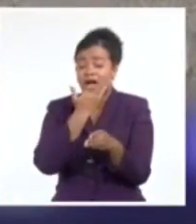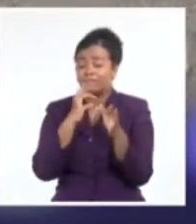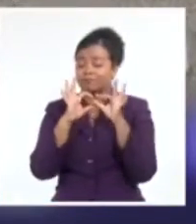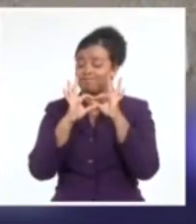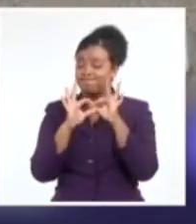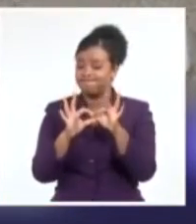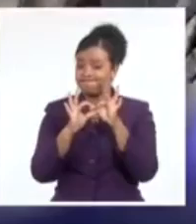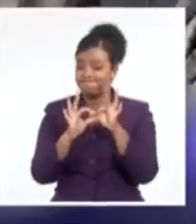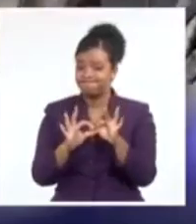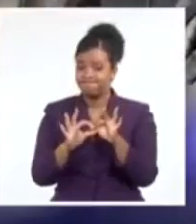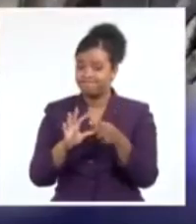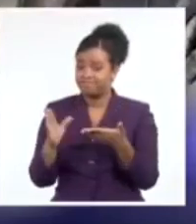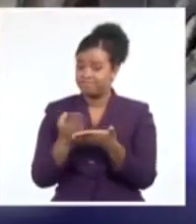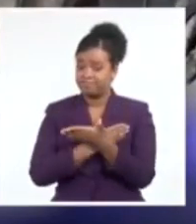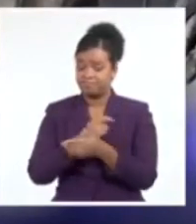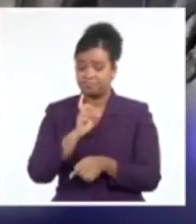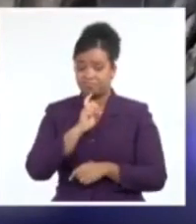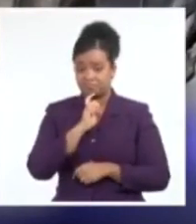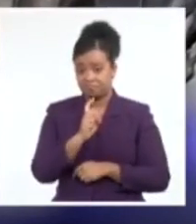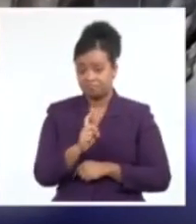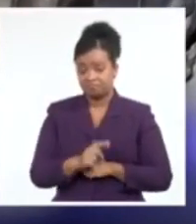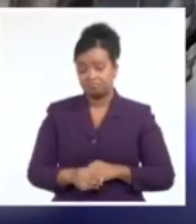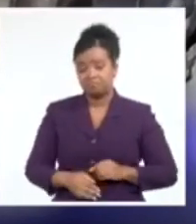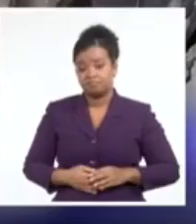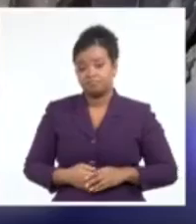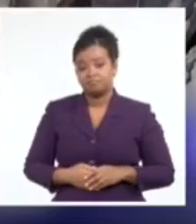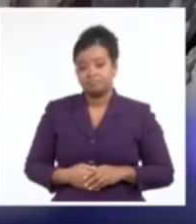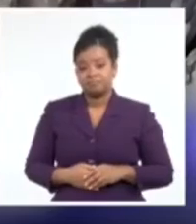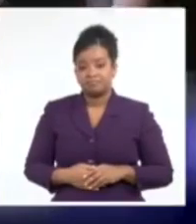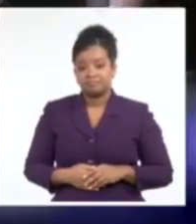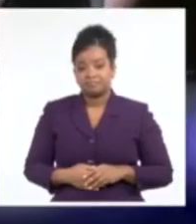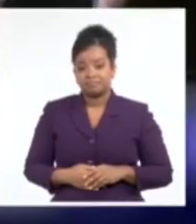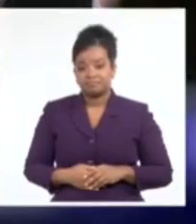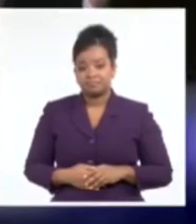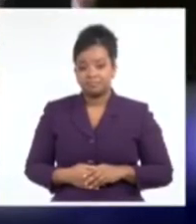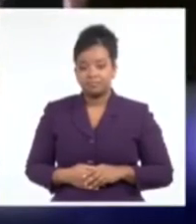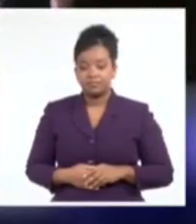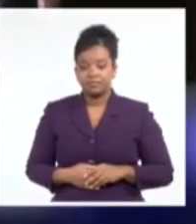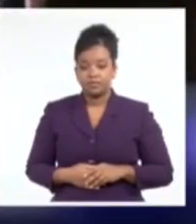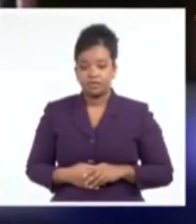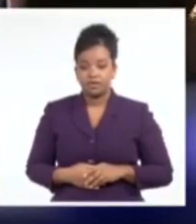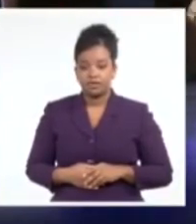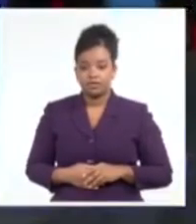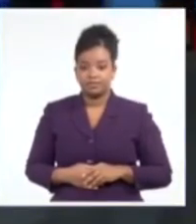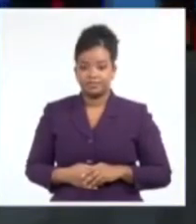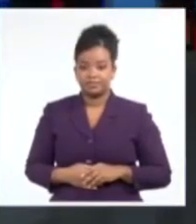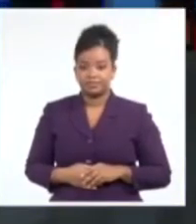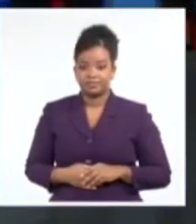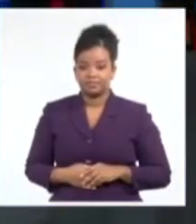vuelva irreversible. Daisy Gómez, Sistema Informativo.